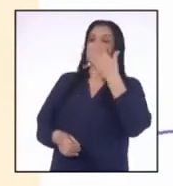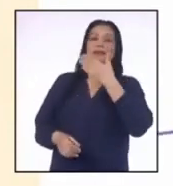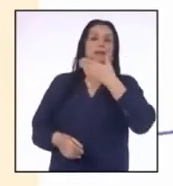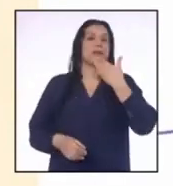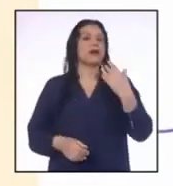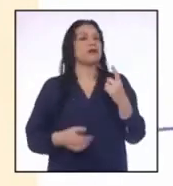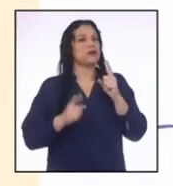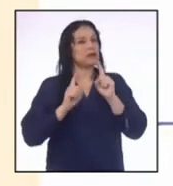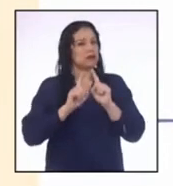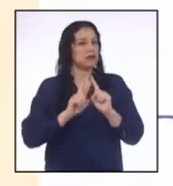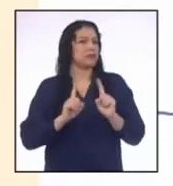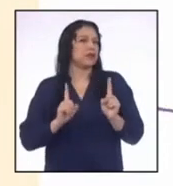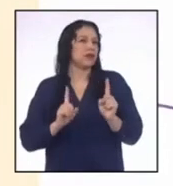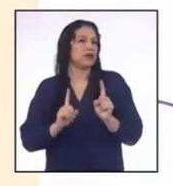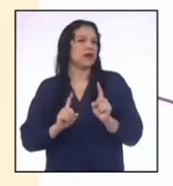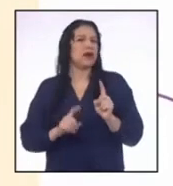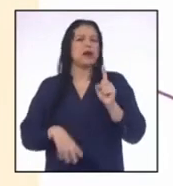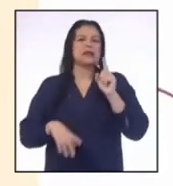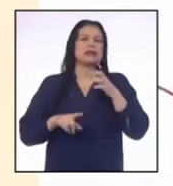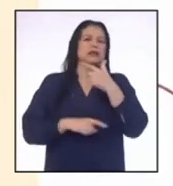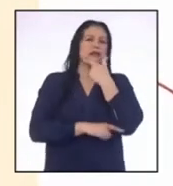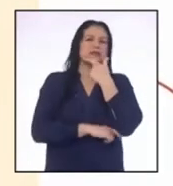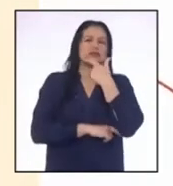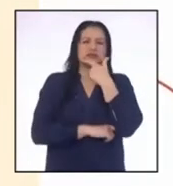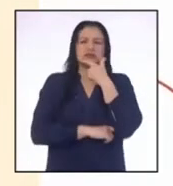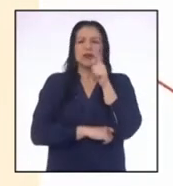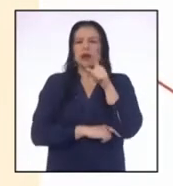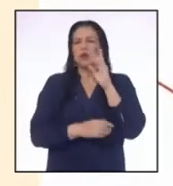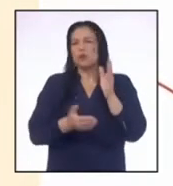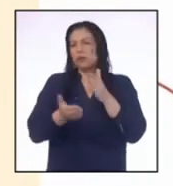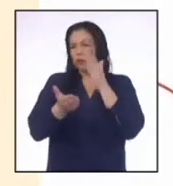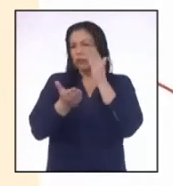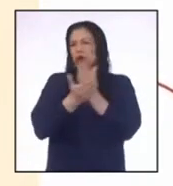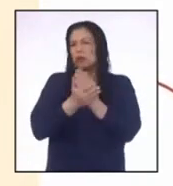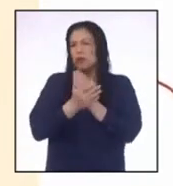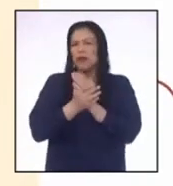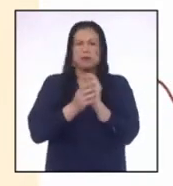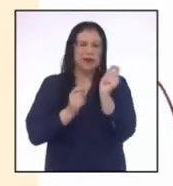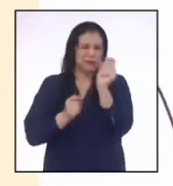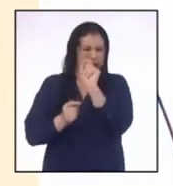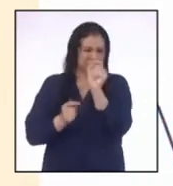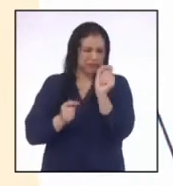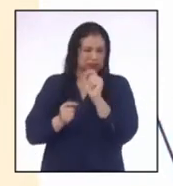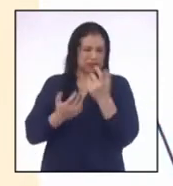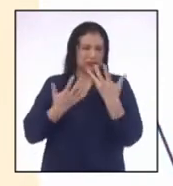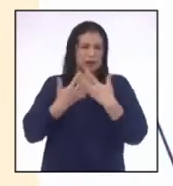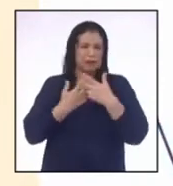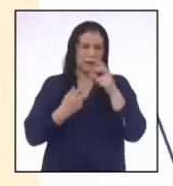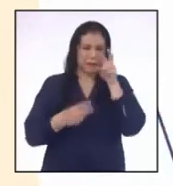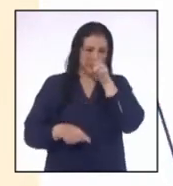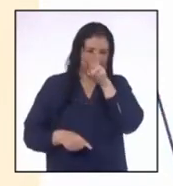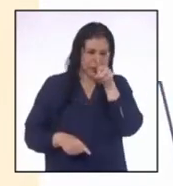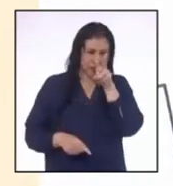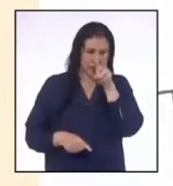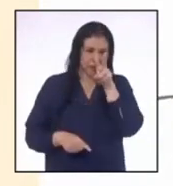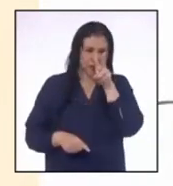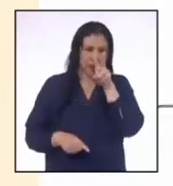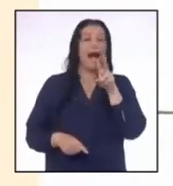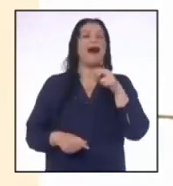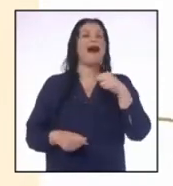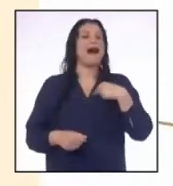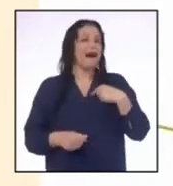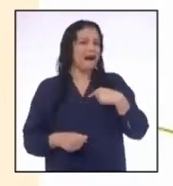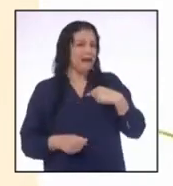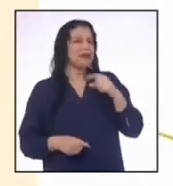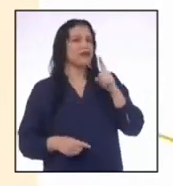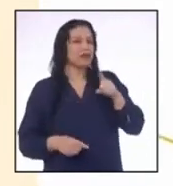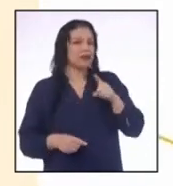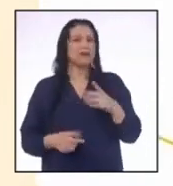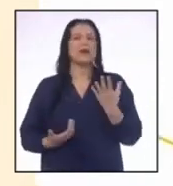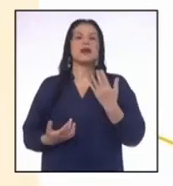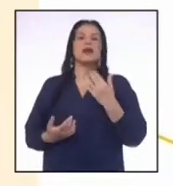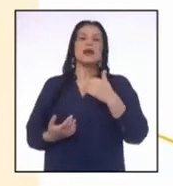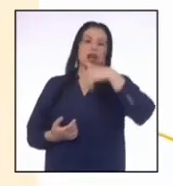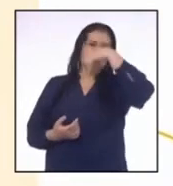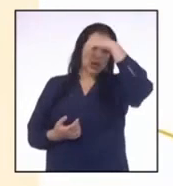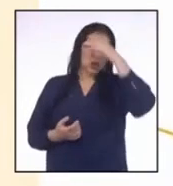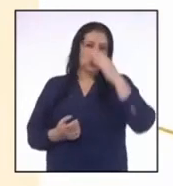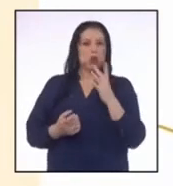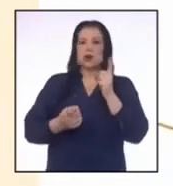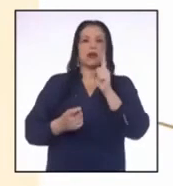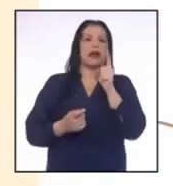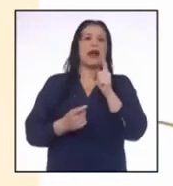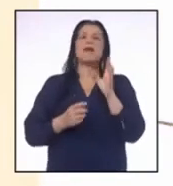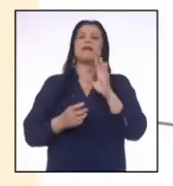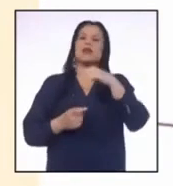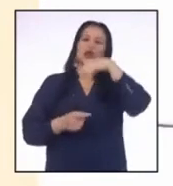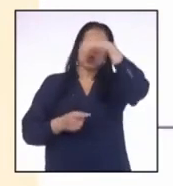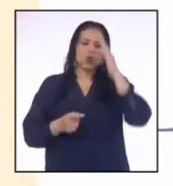Sin embargo, aún hay un problema de redacción. ¿Lo ven? Sí. Nunca deberíamos poner una